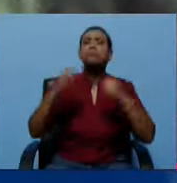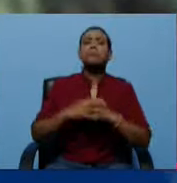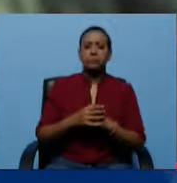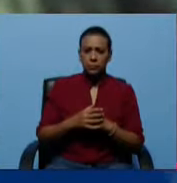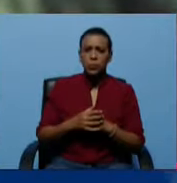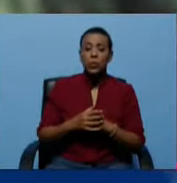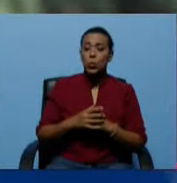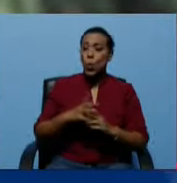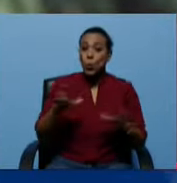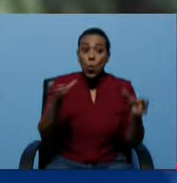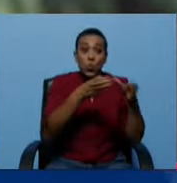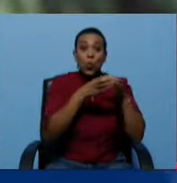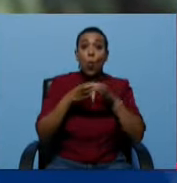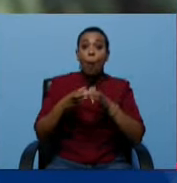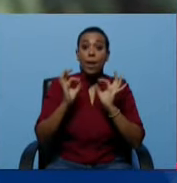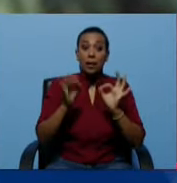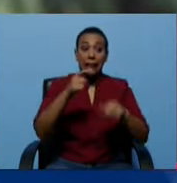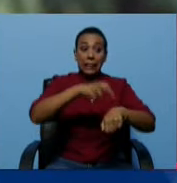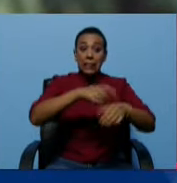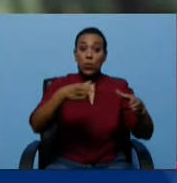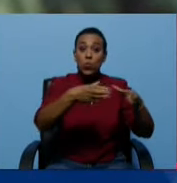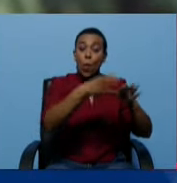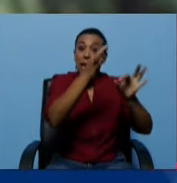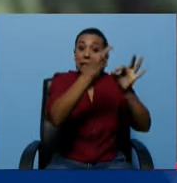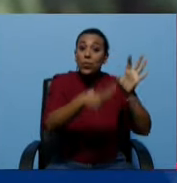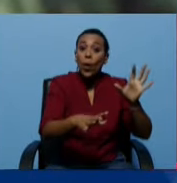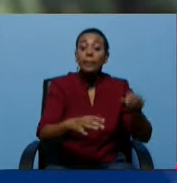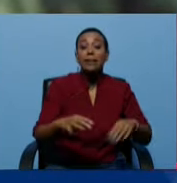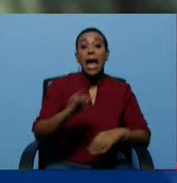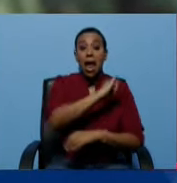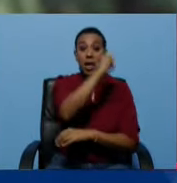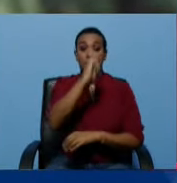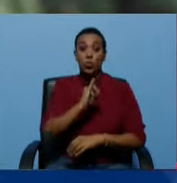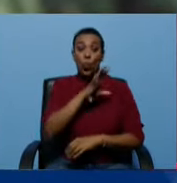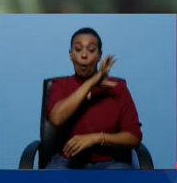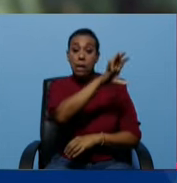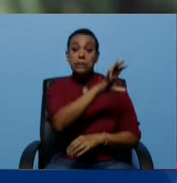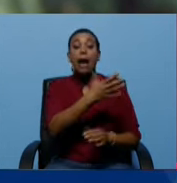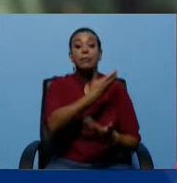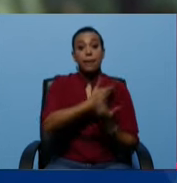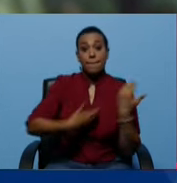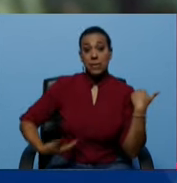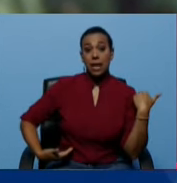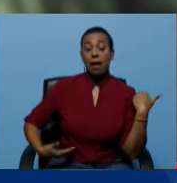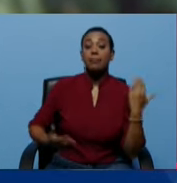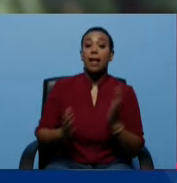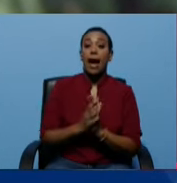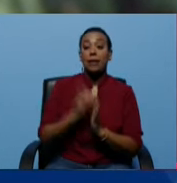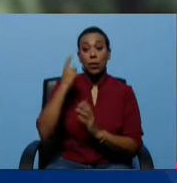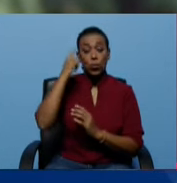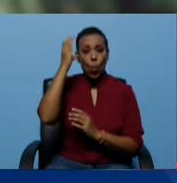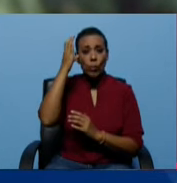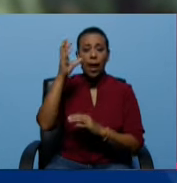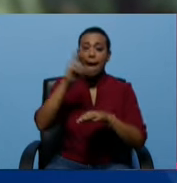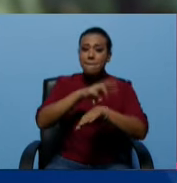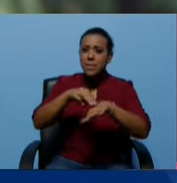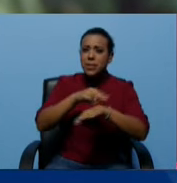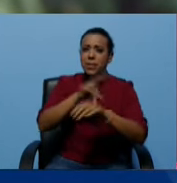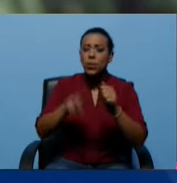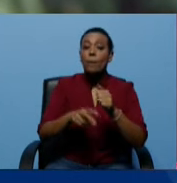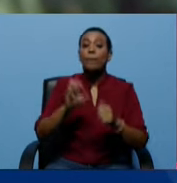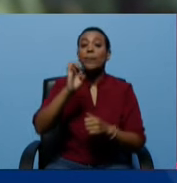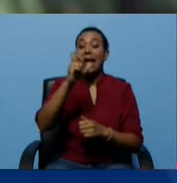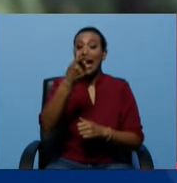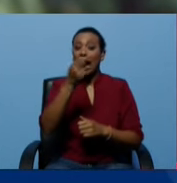Tenemos una delegación en este momento, casualmente en Zulia. Tenemos al presidente de Canal Conciencia y el viceministro Edgar